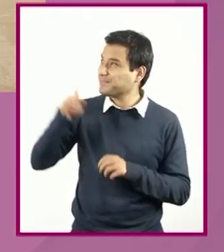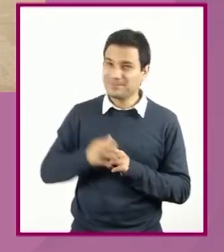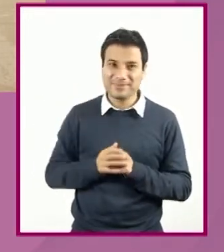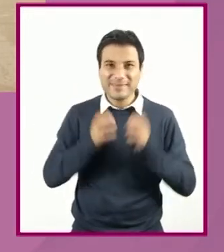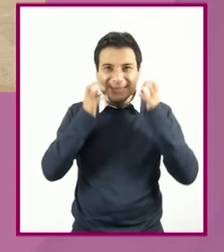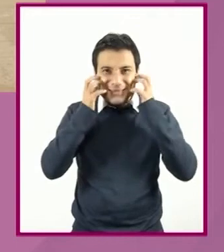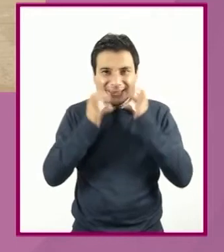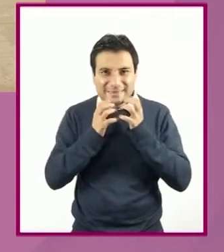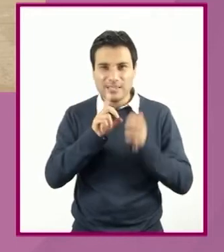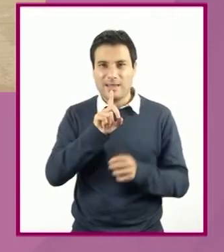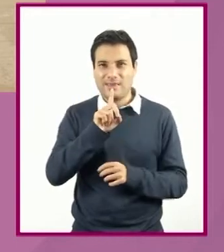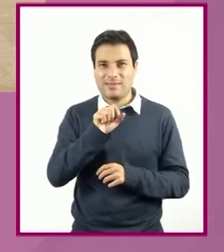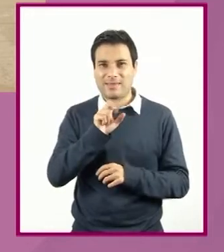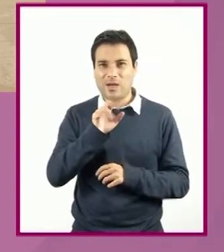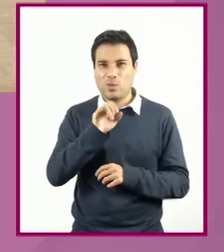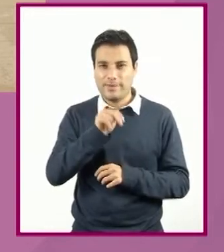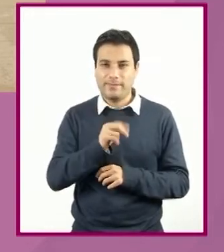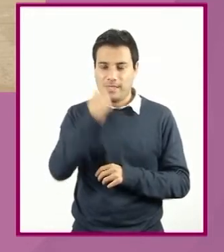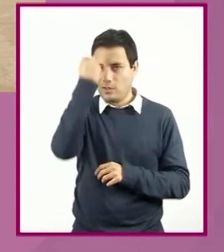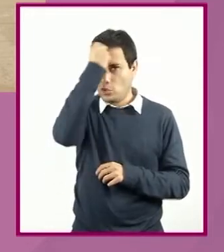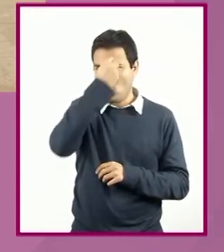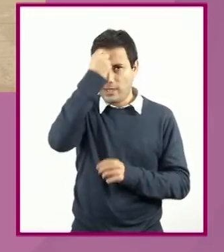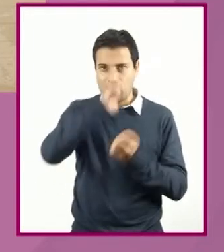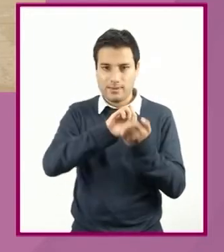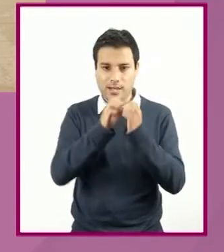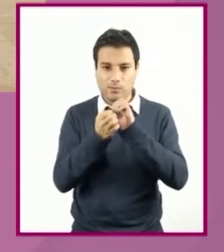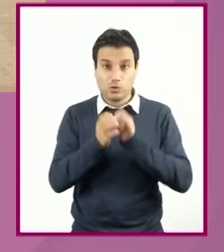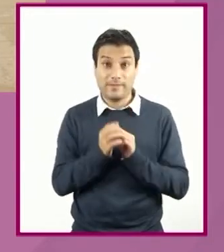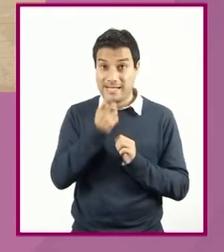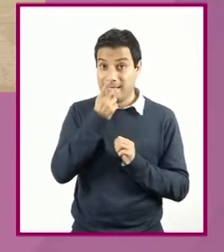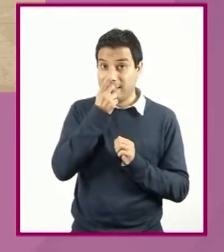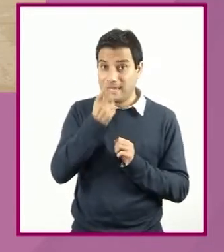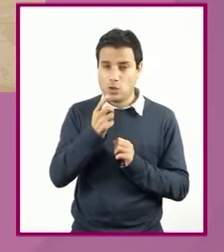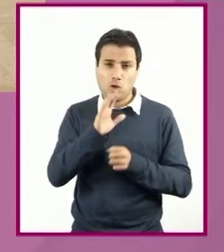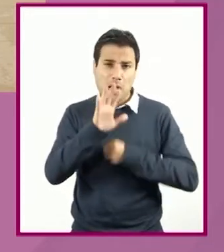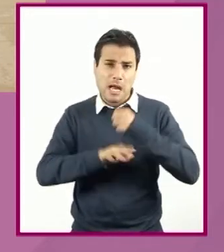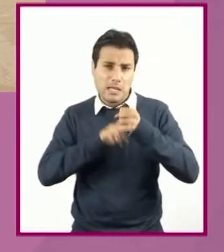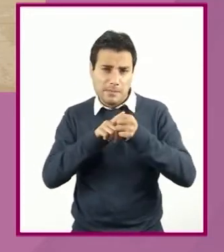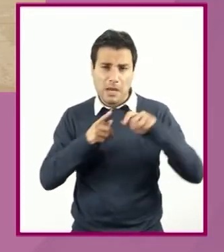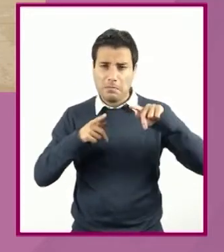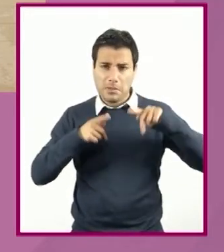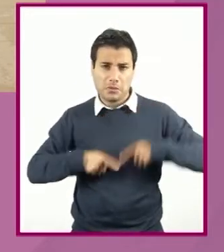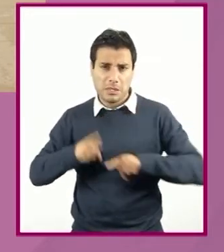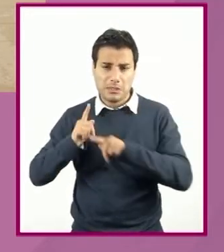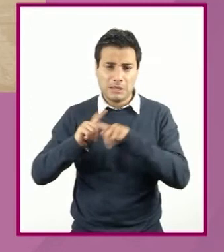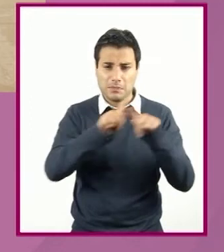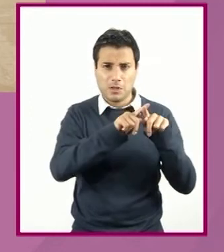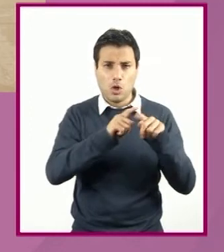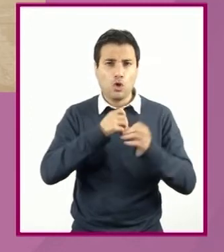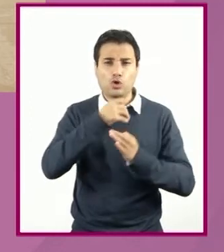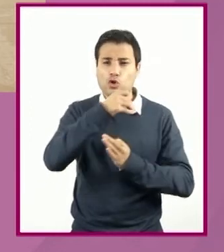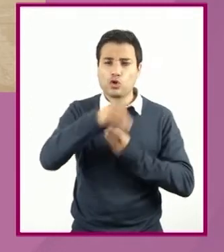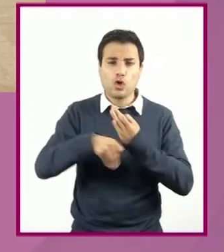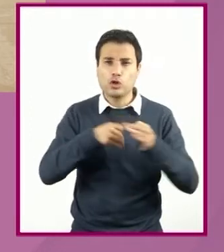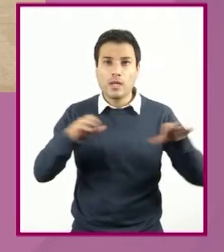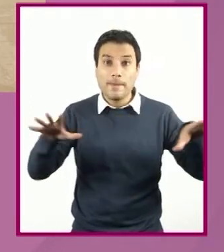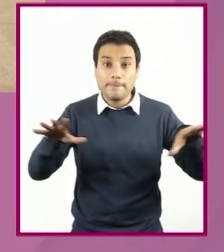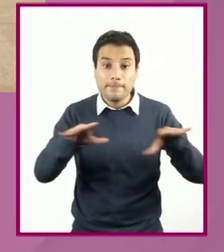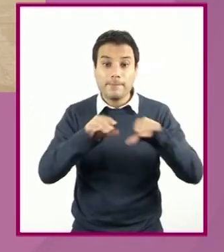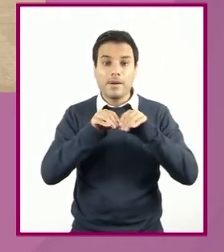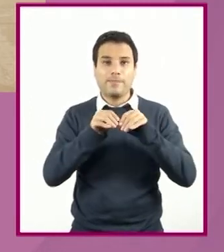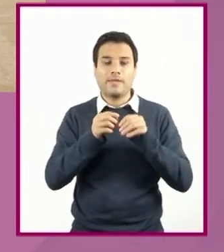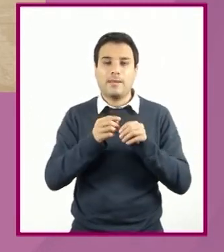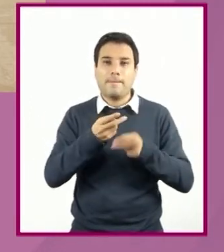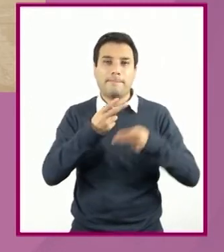de la evolución. Él postuló que todos los organismos descienden de ancestros comunes y que las especies evolucionan por